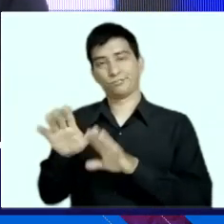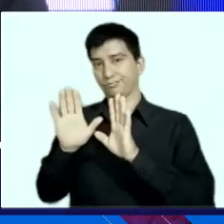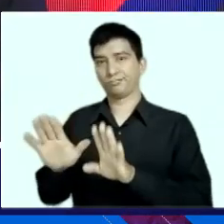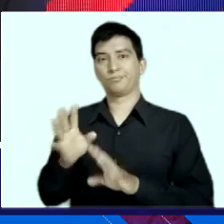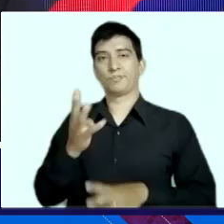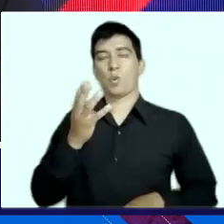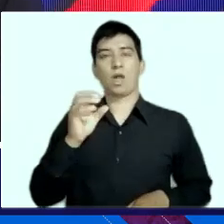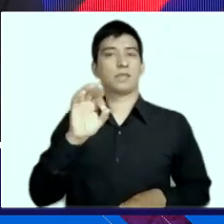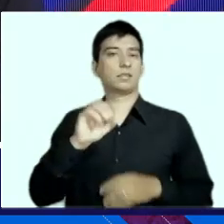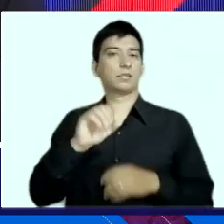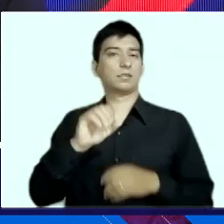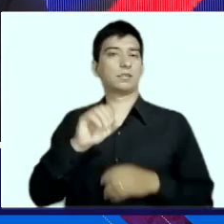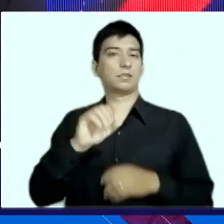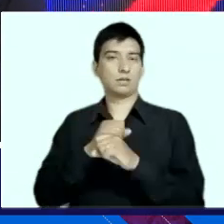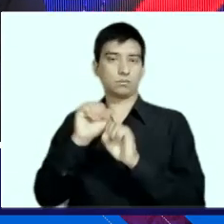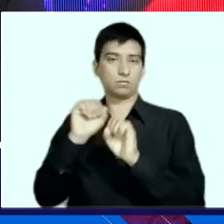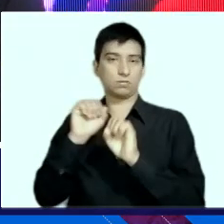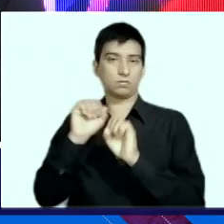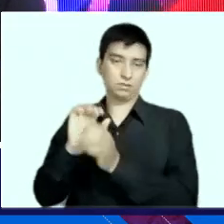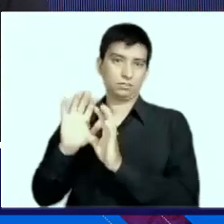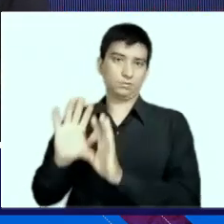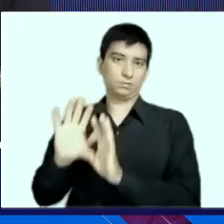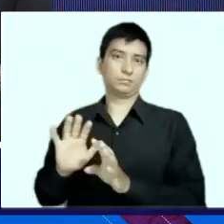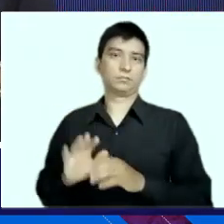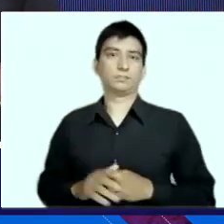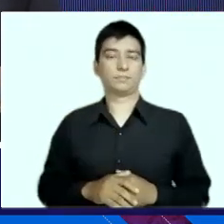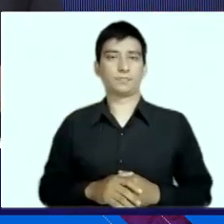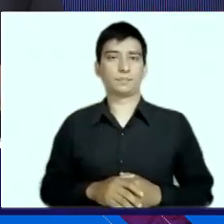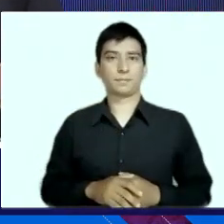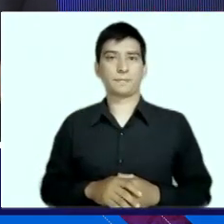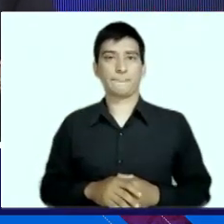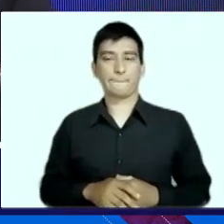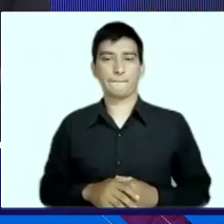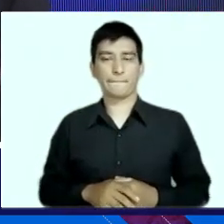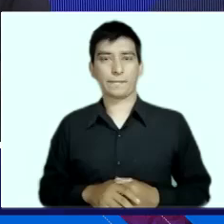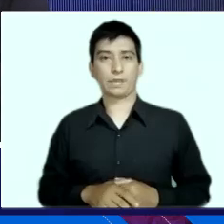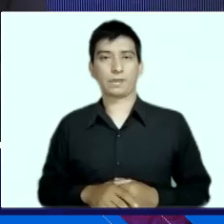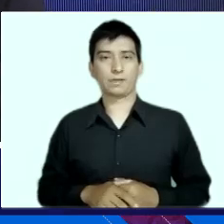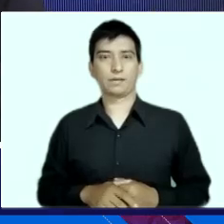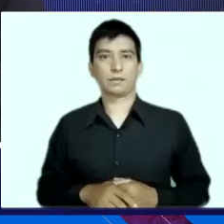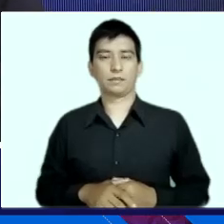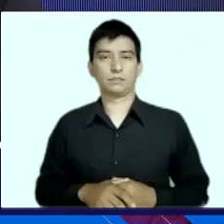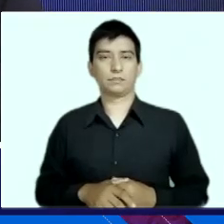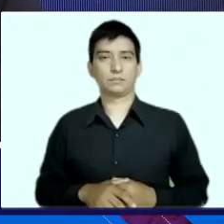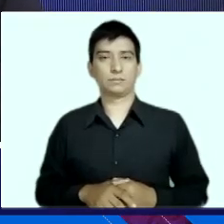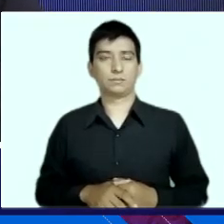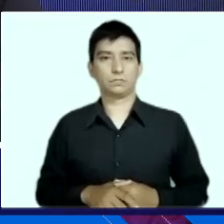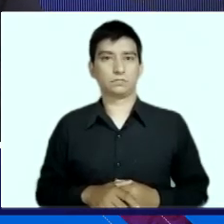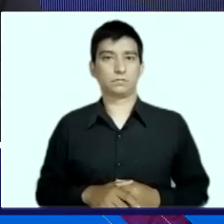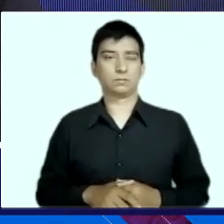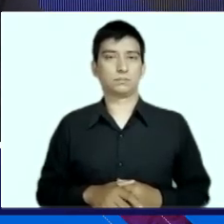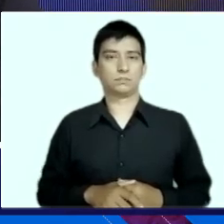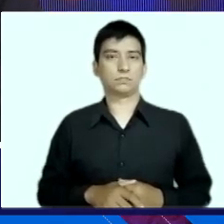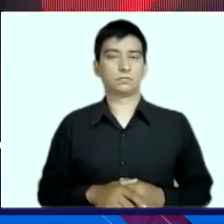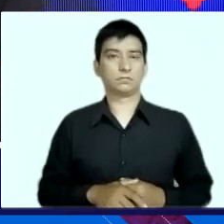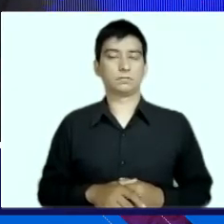contarle que en su momento los hijos como que acompañaron al papá. Al papá. Incluso se dijeron cosas que yo no quiero repetir por una cuestión de familia.